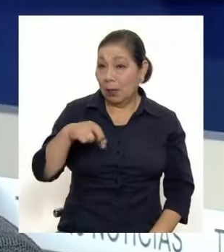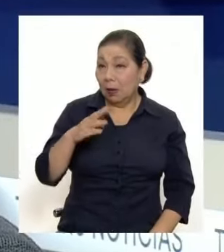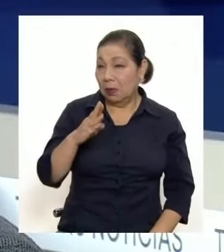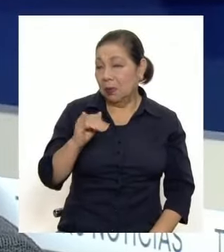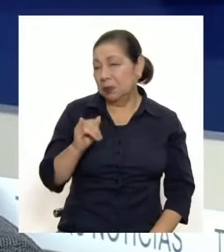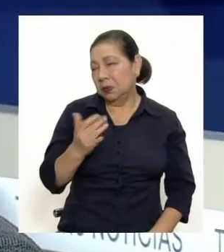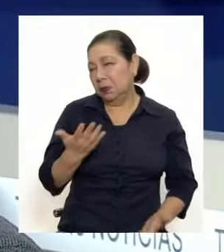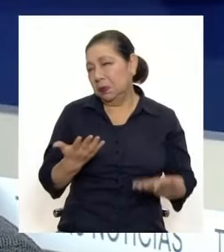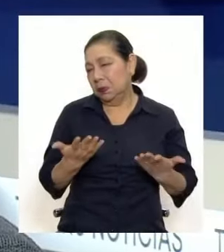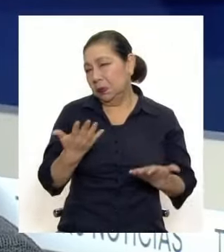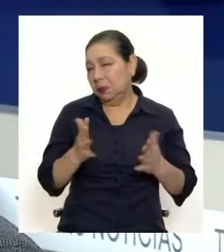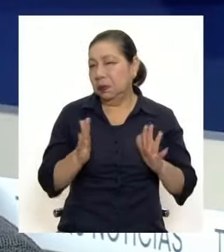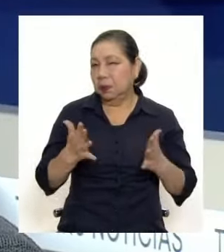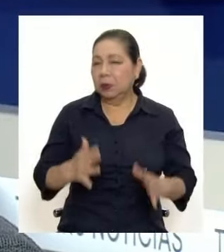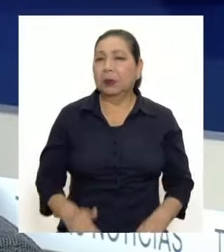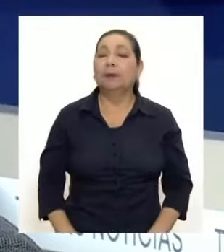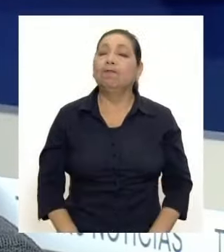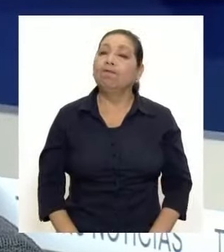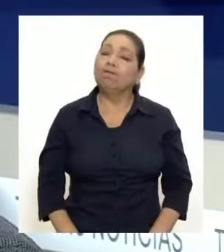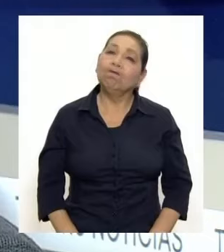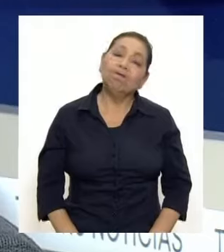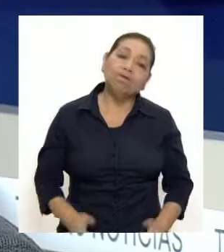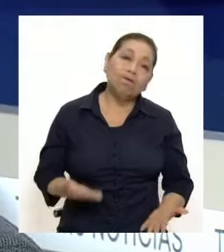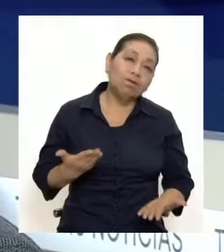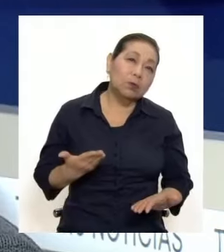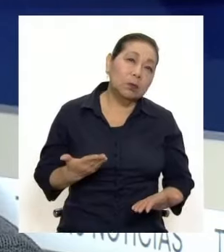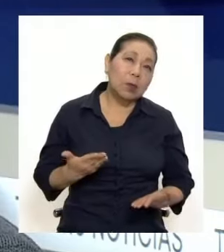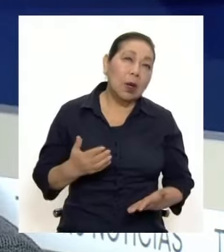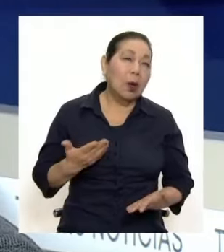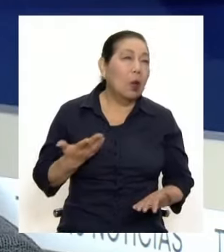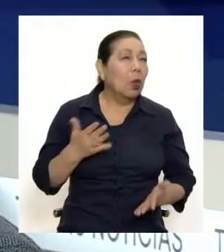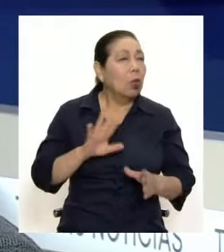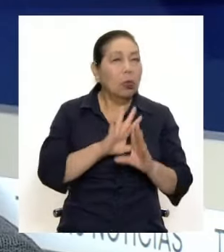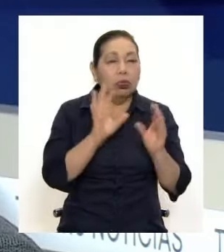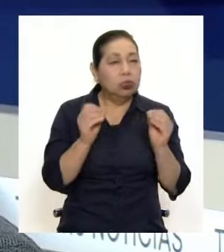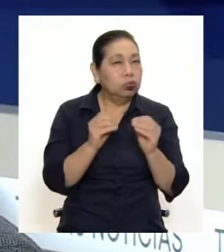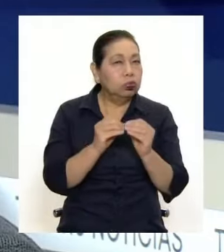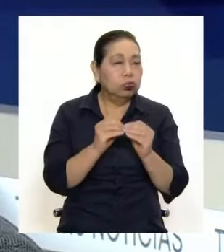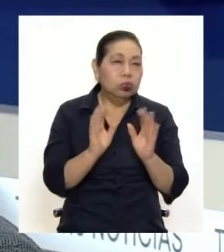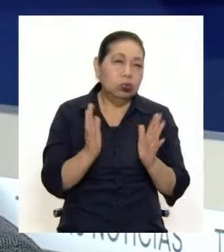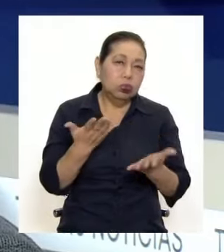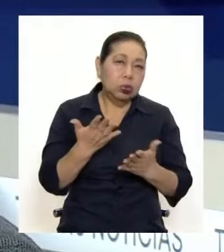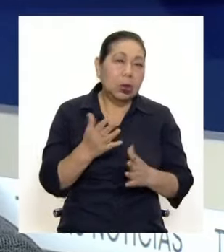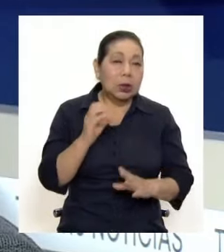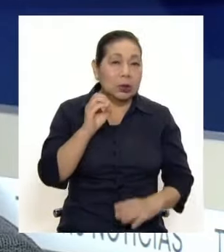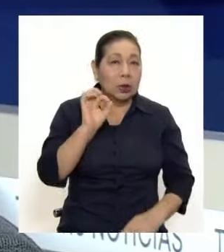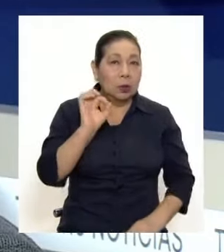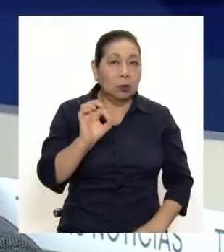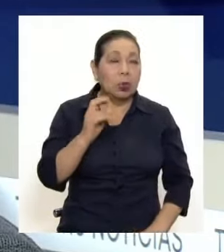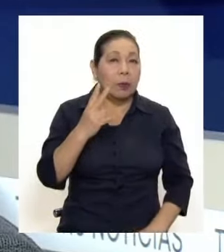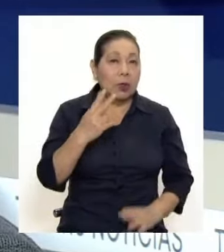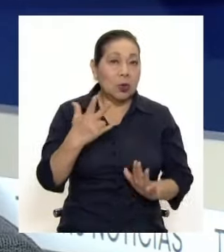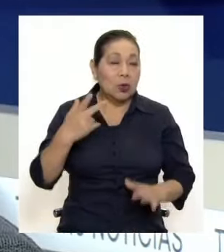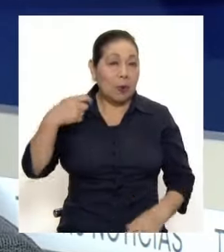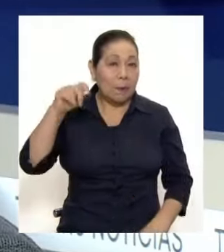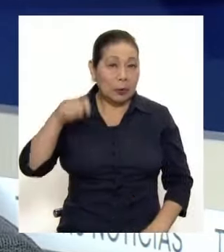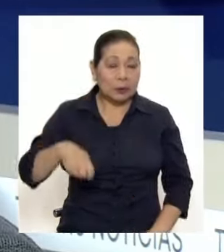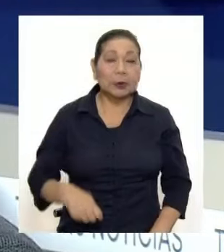aproximadamente estamos en el pbi total con una participación de 0.28